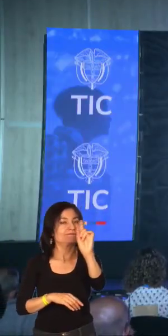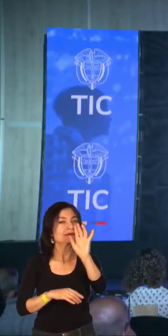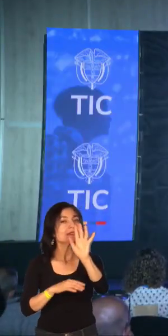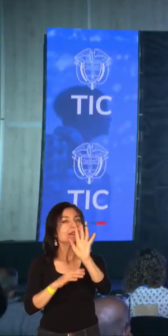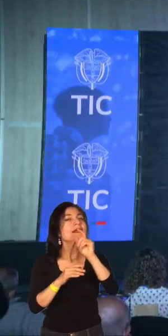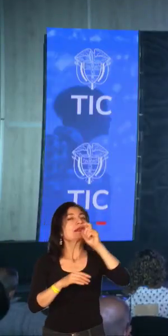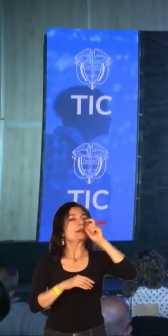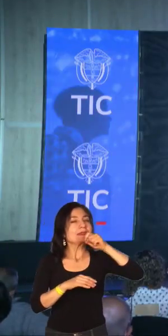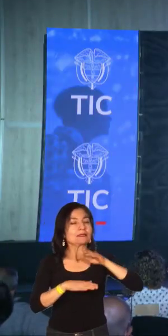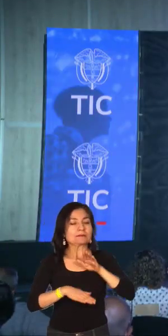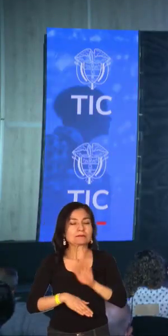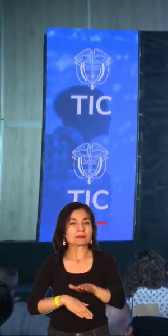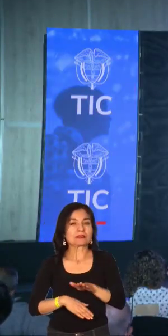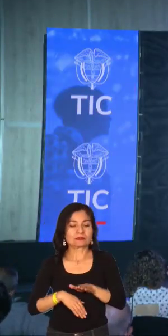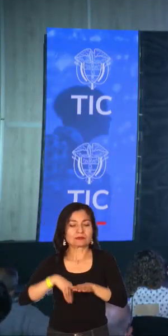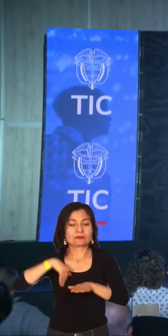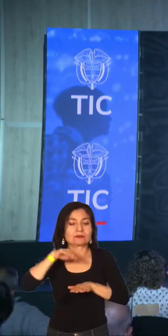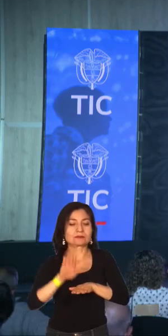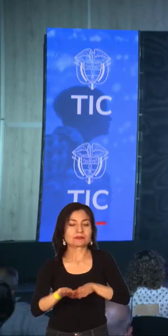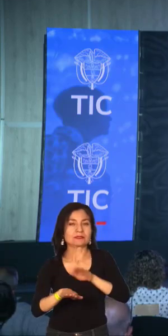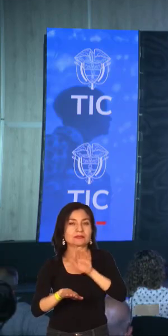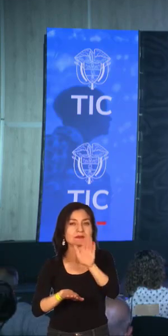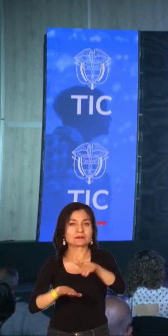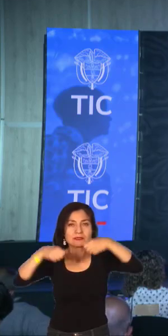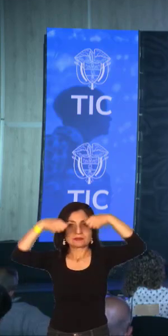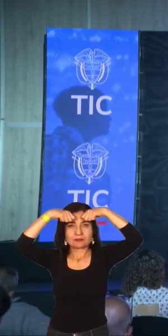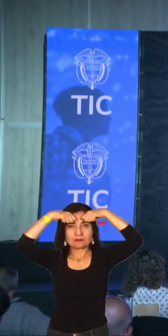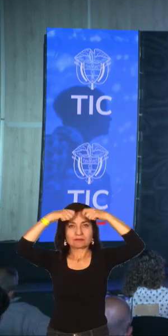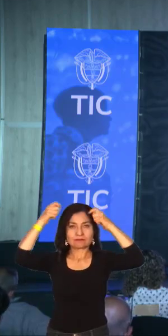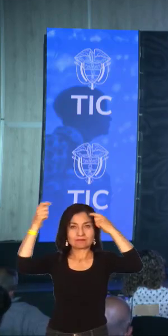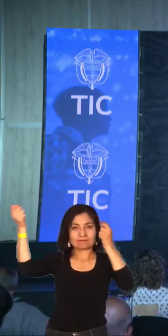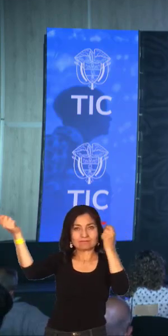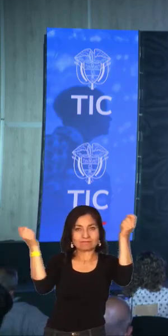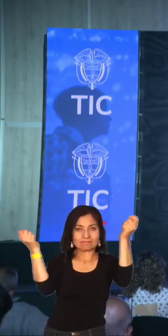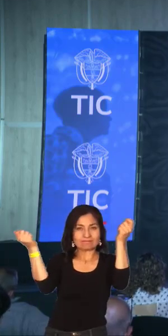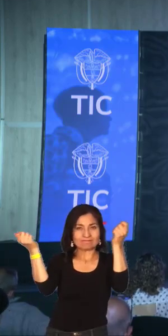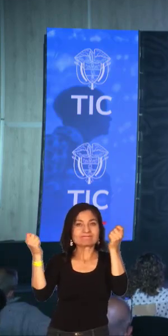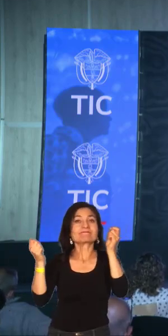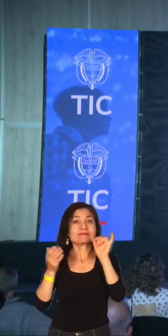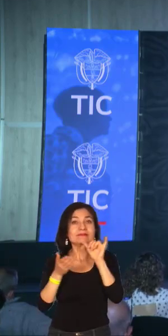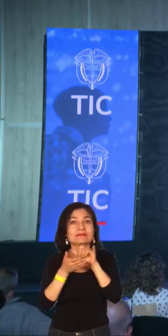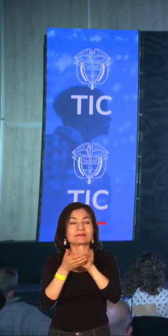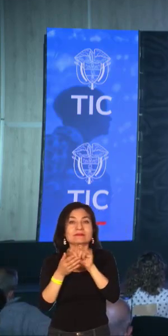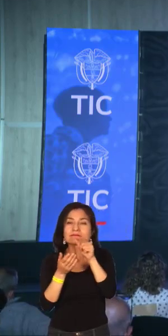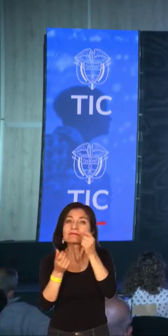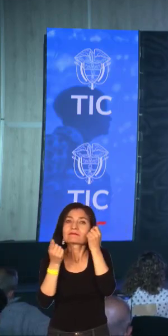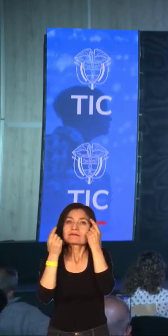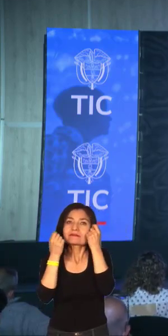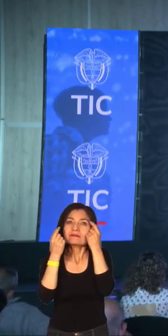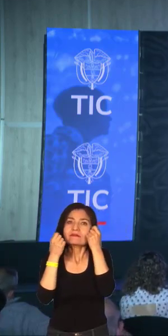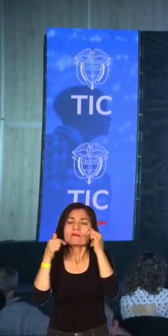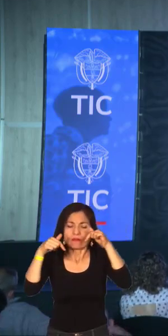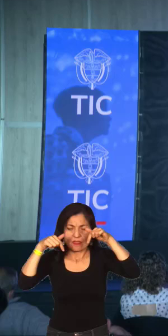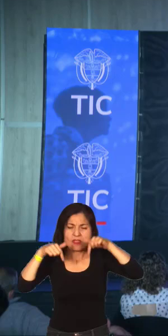serie de pasos, es una estrategia. Tenemos que empezar a comprender en este momento cuál es nuestro